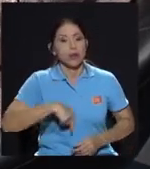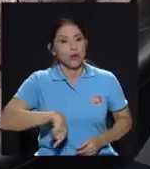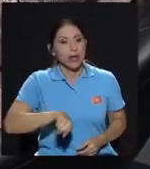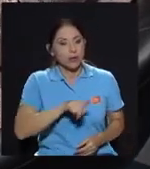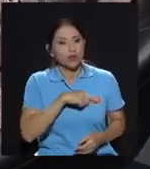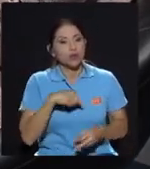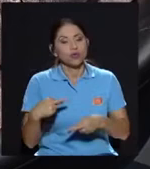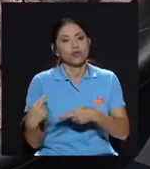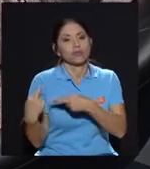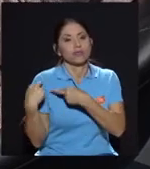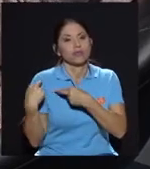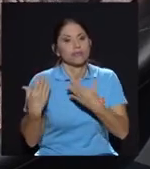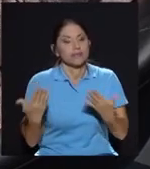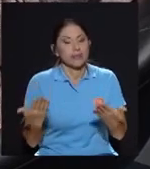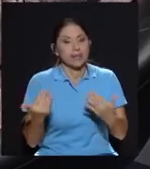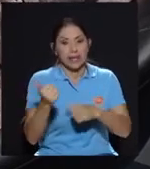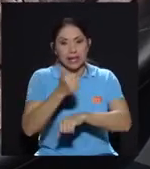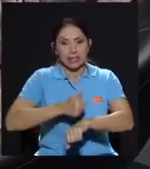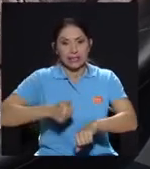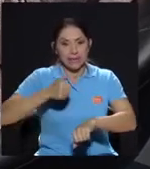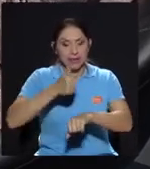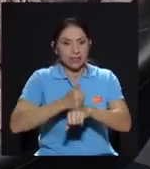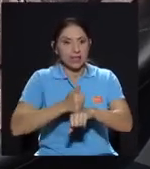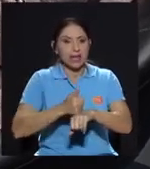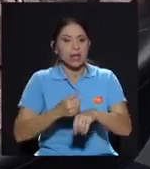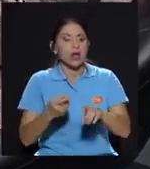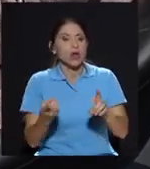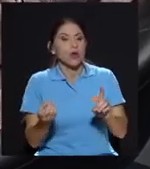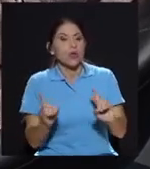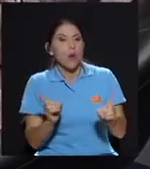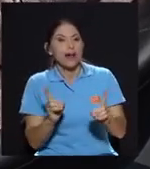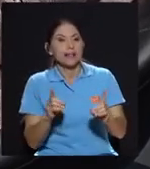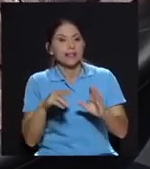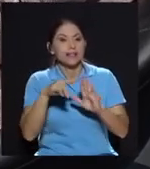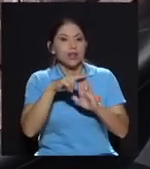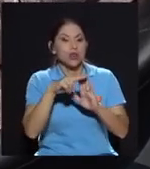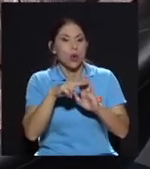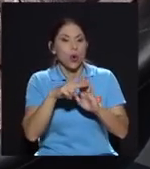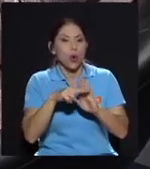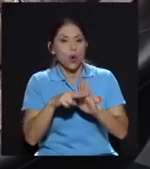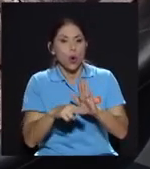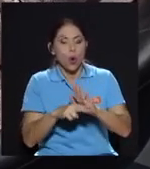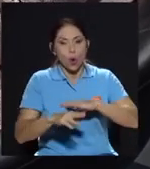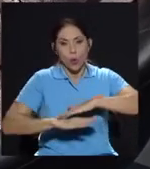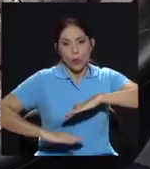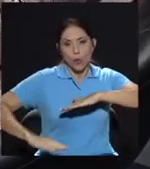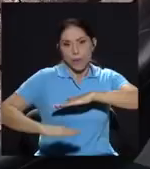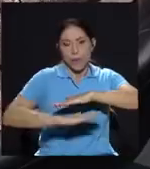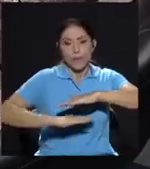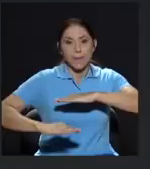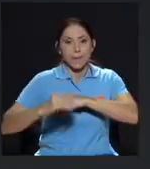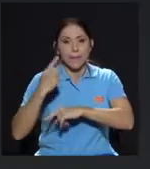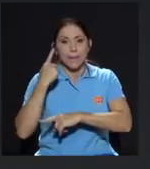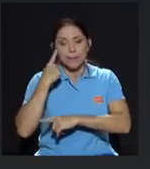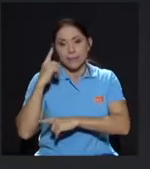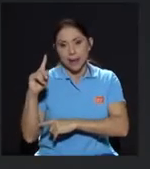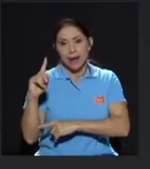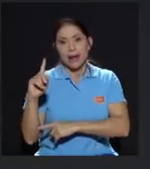corresponde es establecer cuáles son aquellas normas base para poder dar una